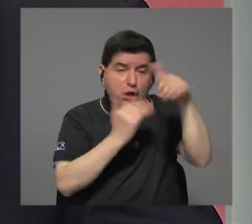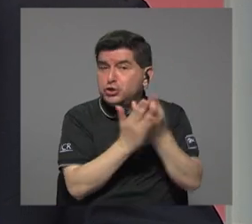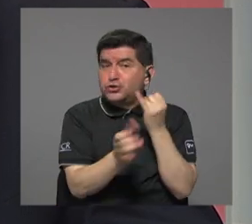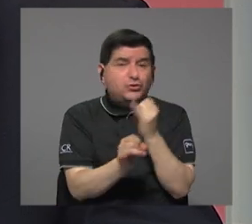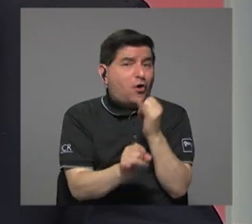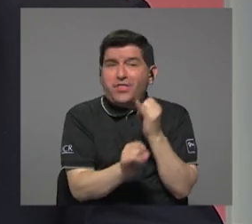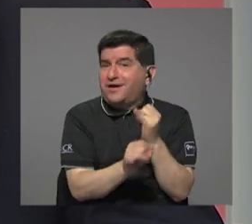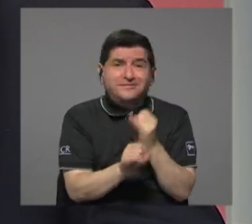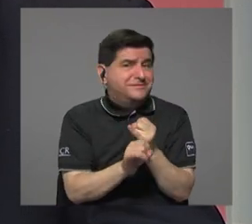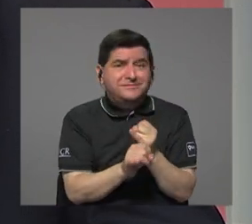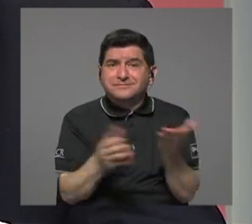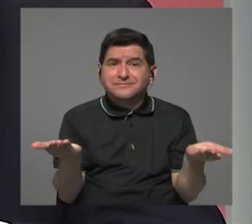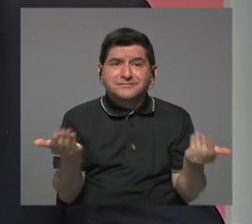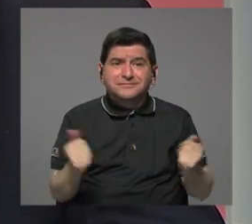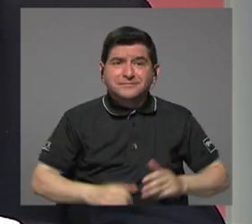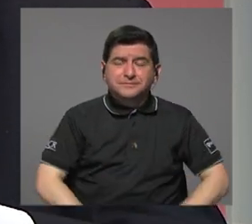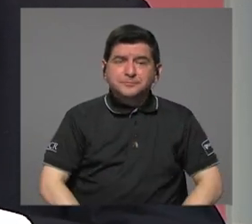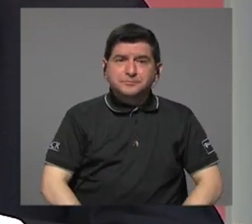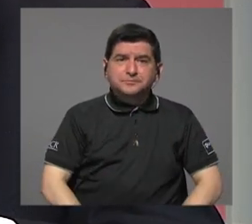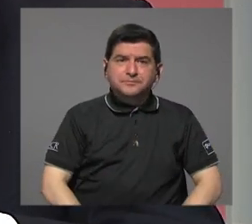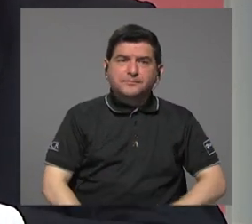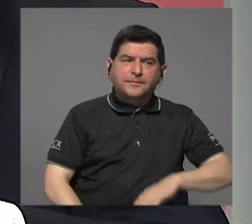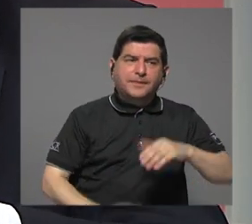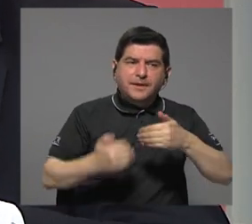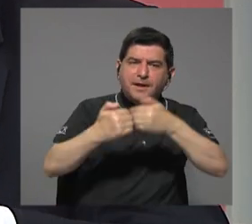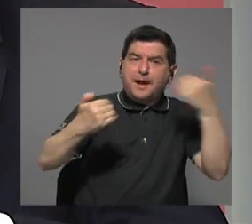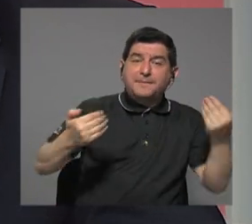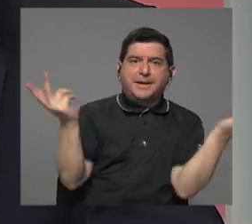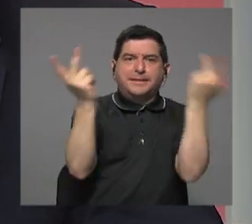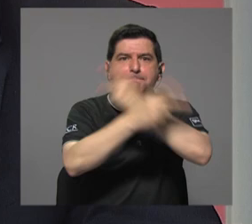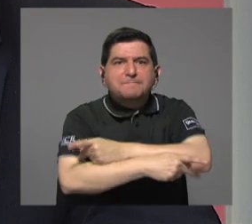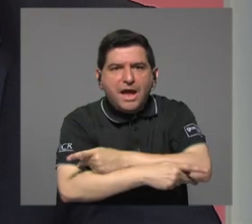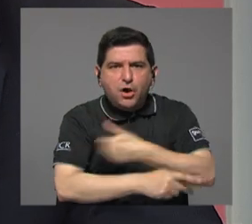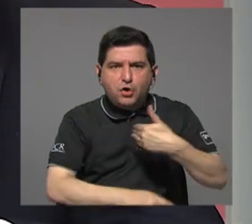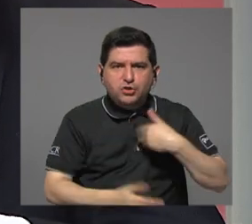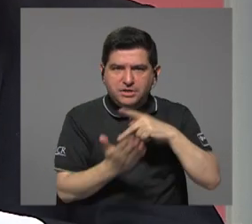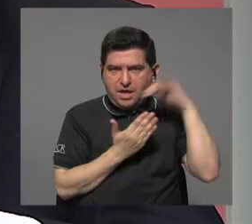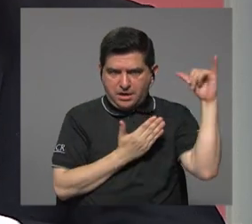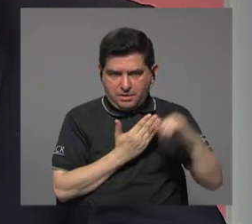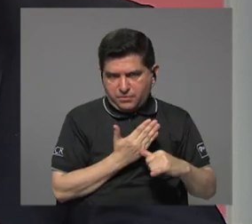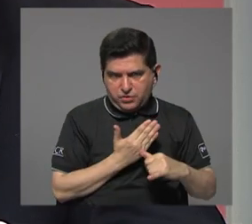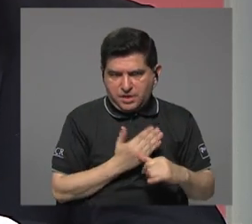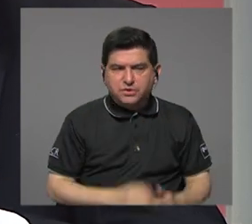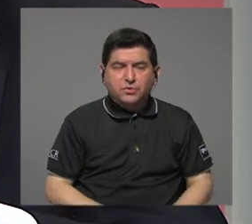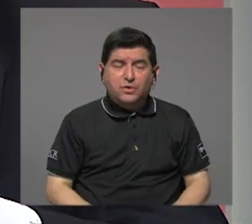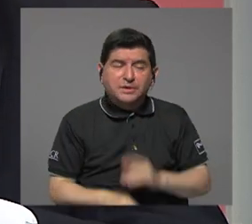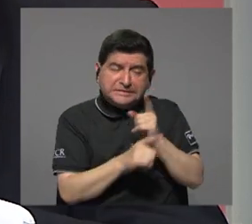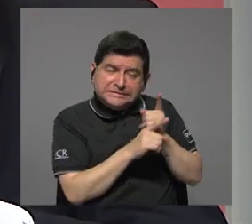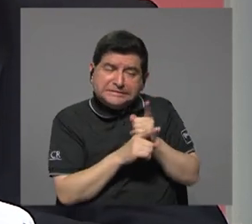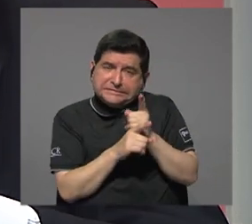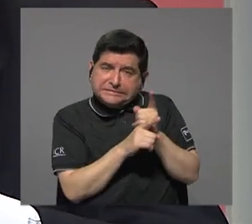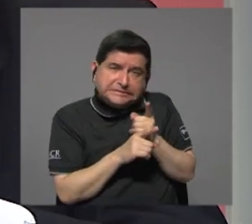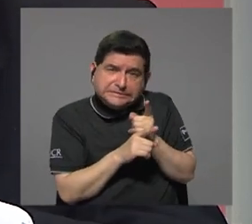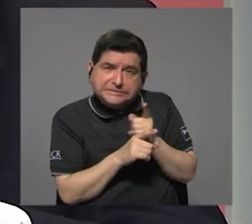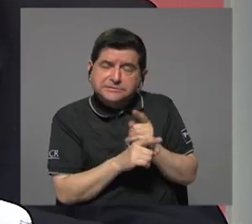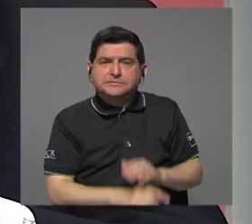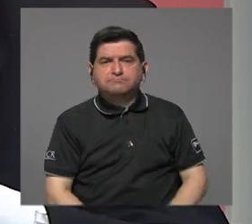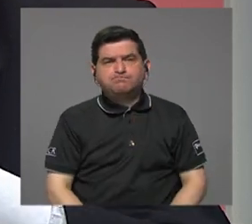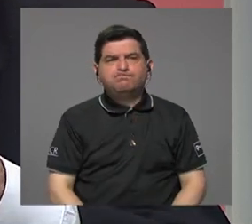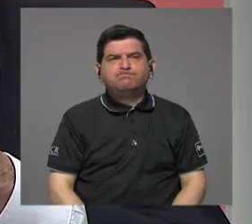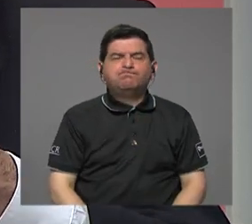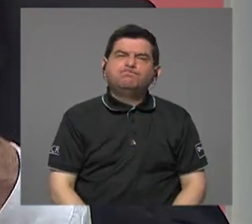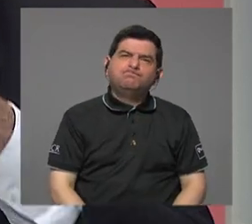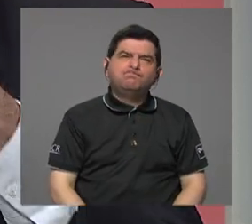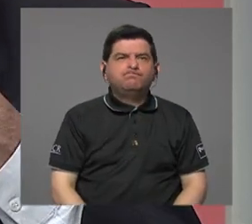instituciones y otra cosa peor que tiene este proyecto para arreglarlo habían